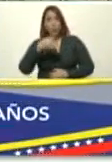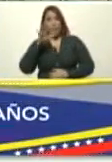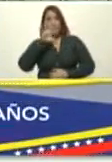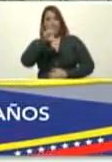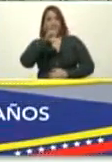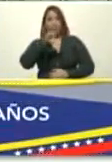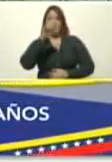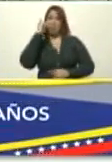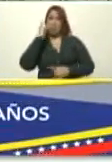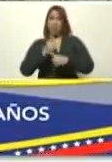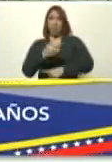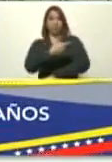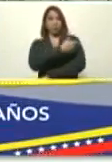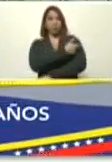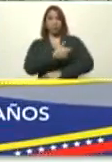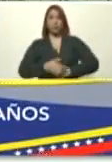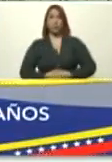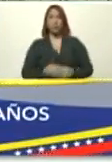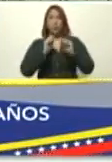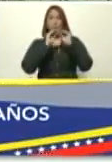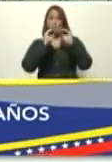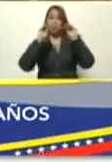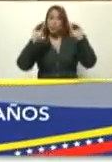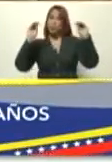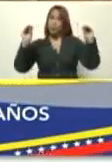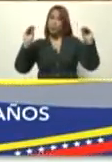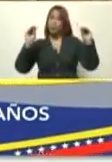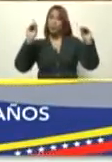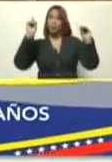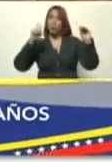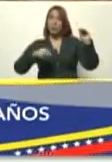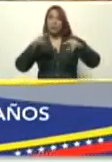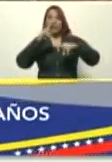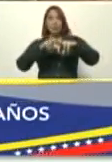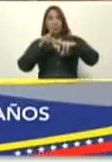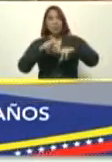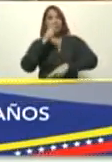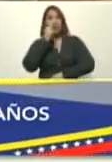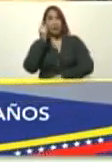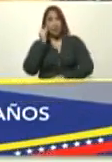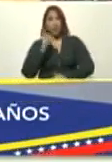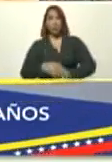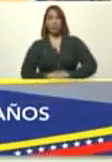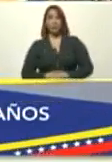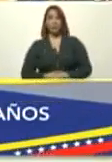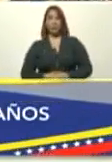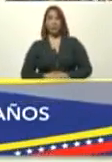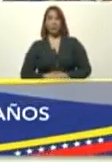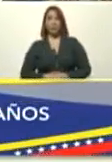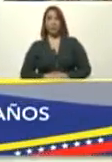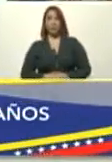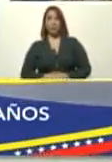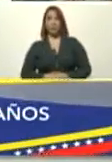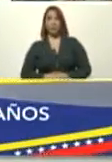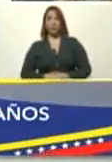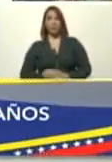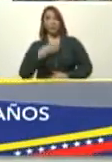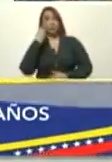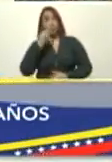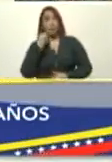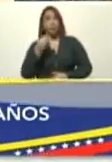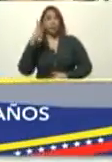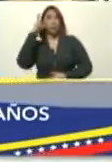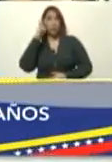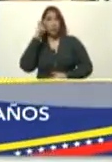a vacunarse. Hago un llamado a aquellos niños y niñas, a aquella juventud que me